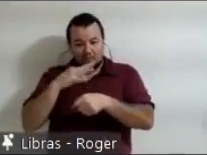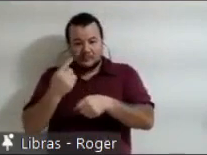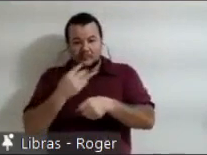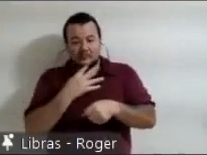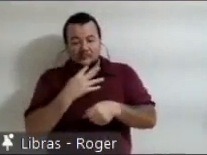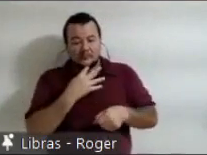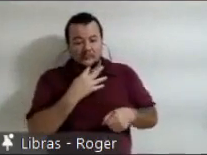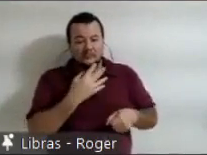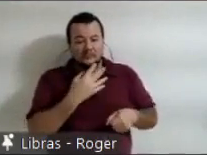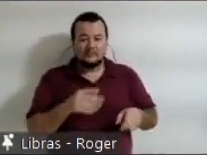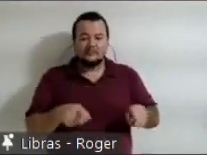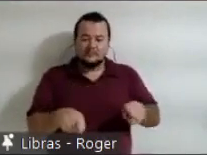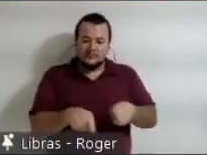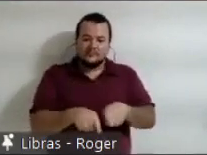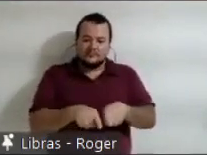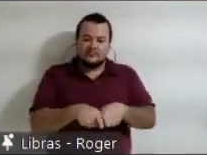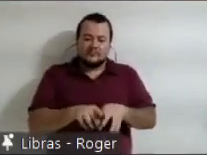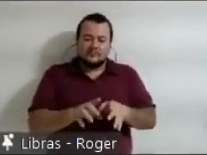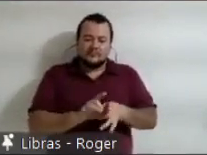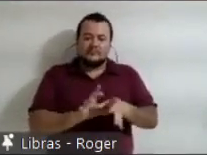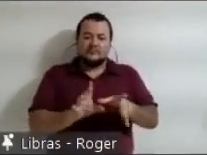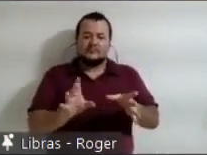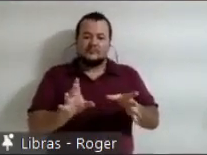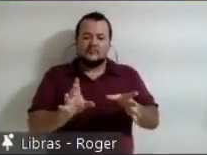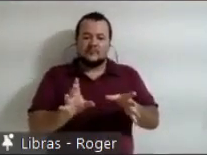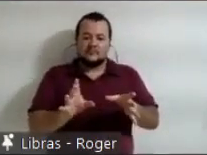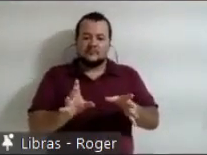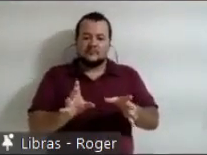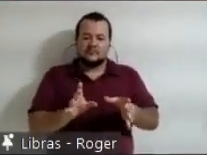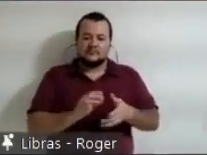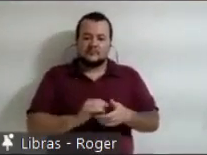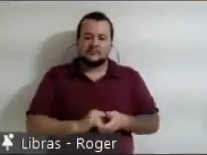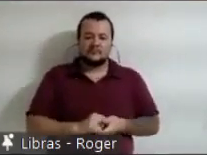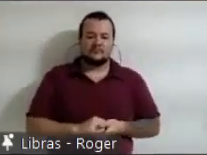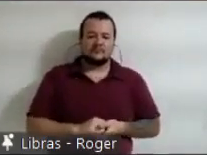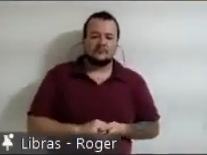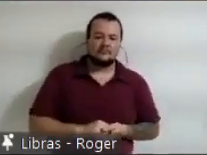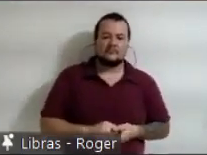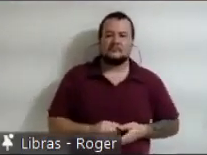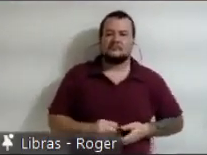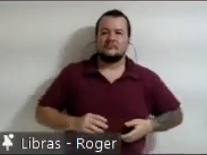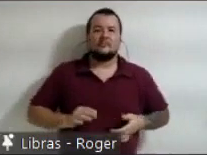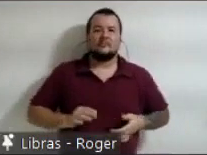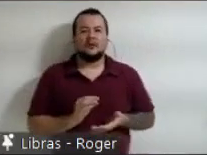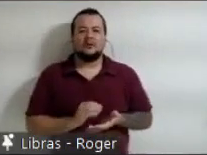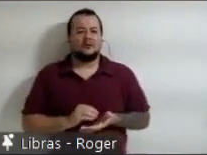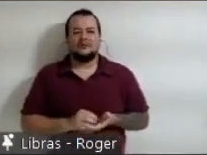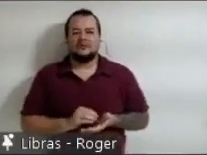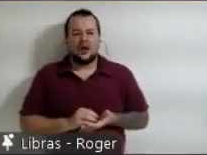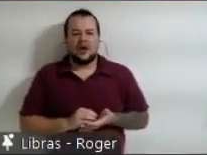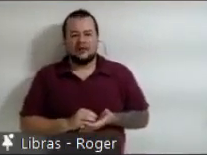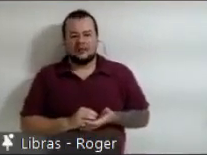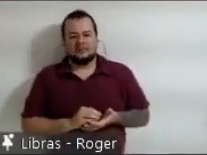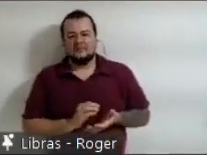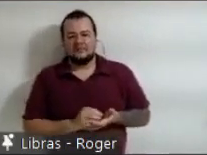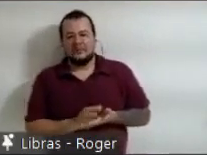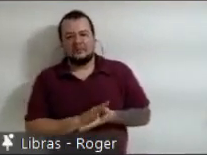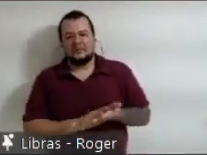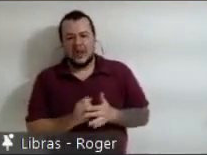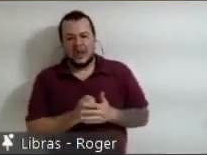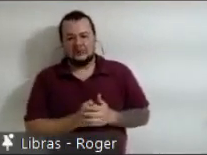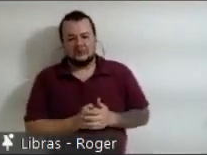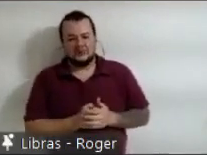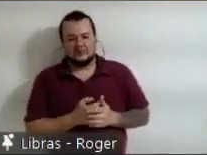al final eso no hace falta no hace falta esconder las respuestas además hay un segundo engaño que es todavía